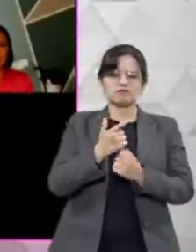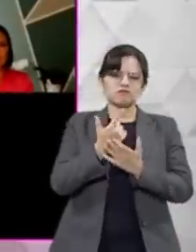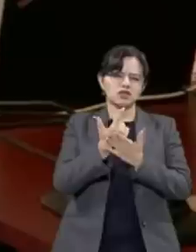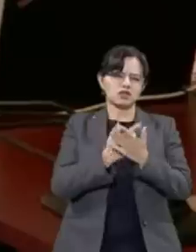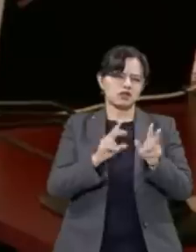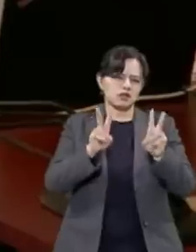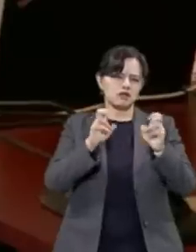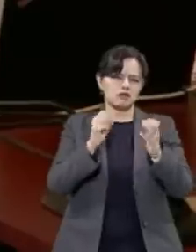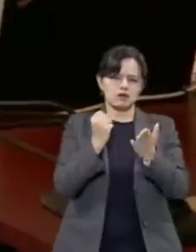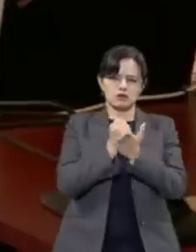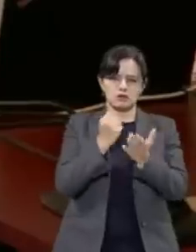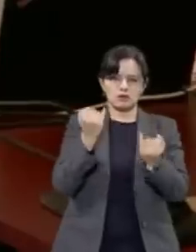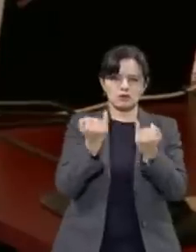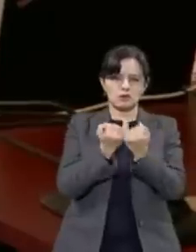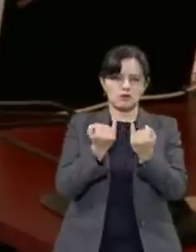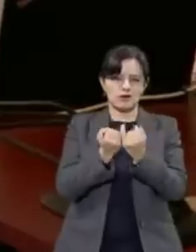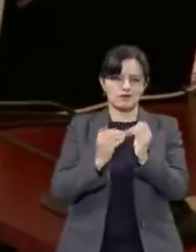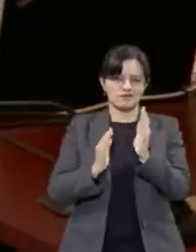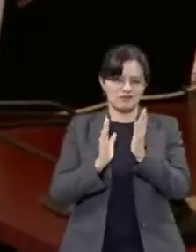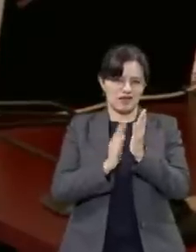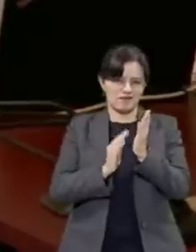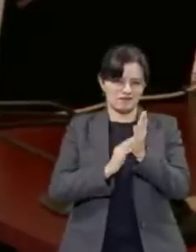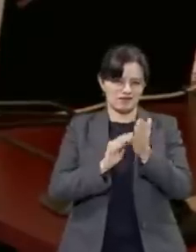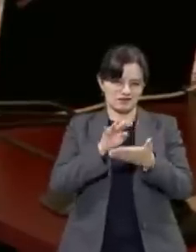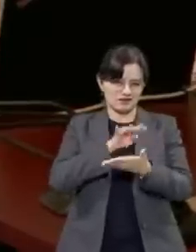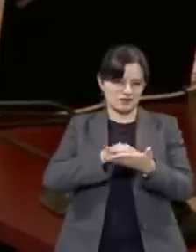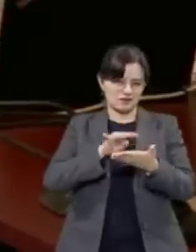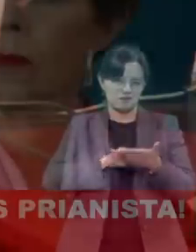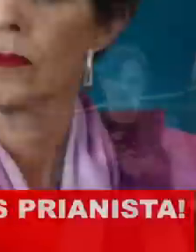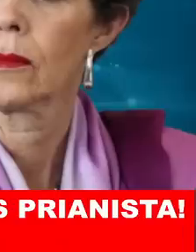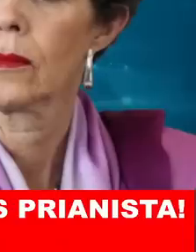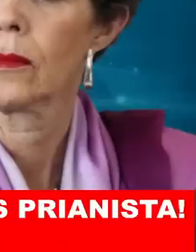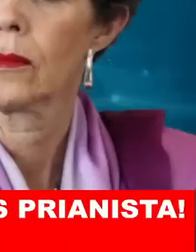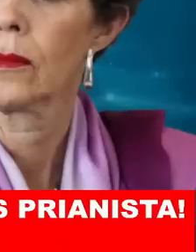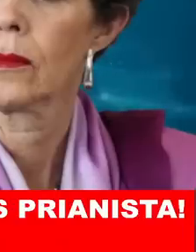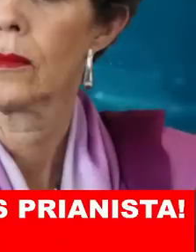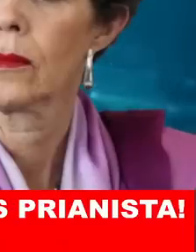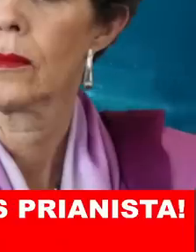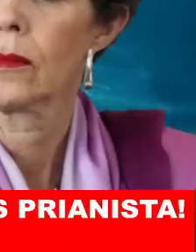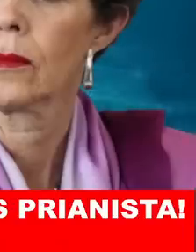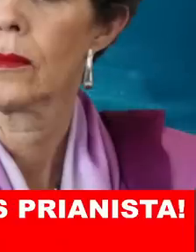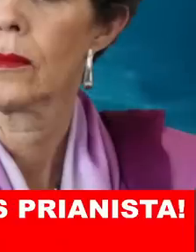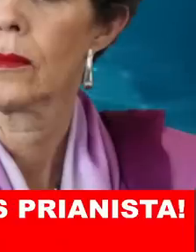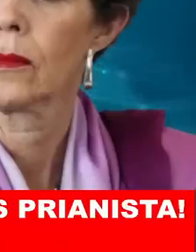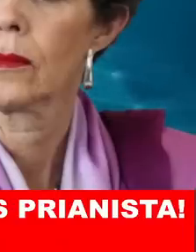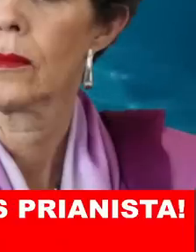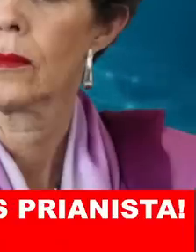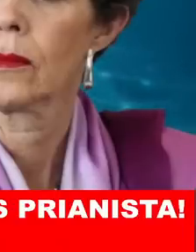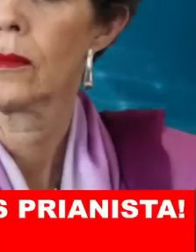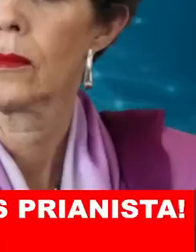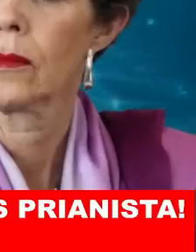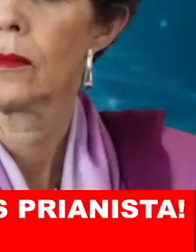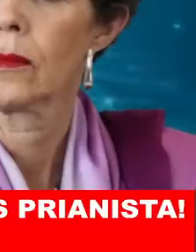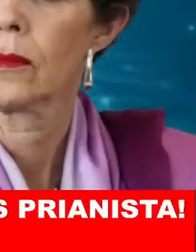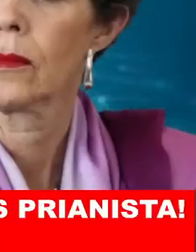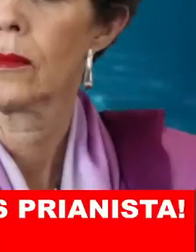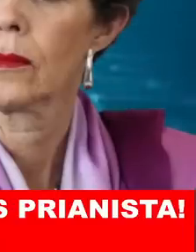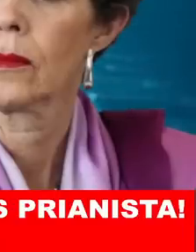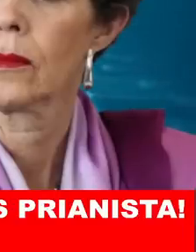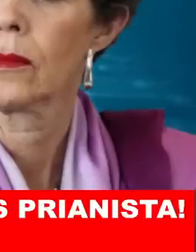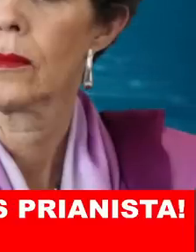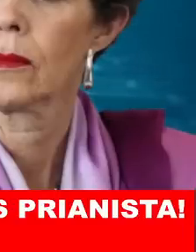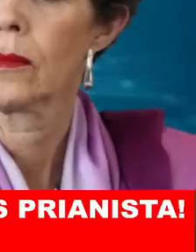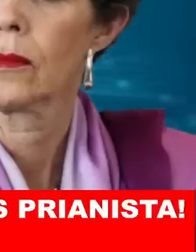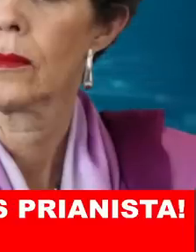todo lo que aparece en redes en redes sociales En plataformas digitales para saber cuáles son las